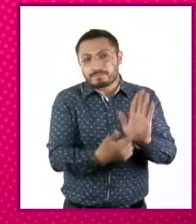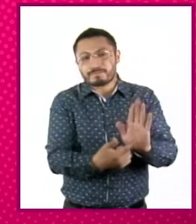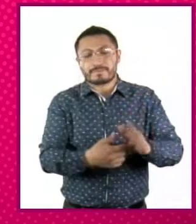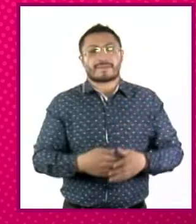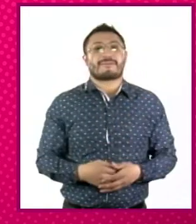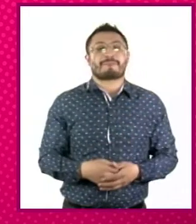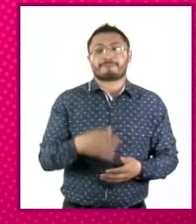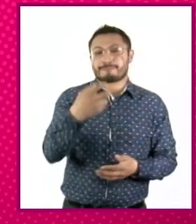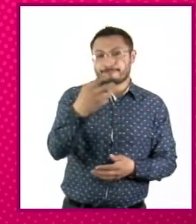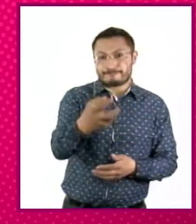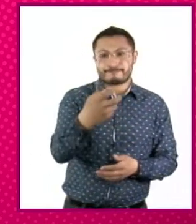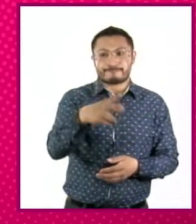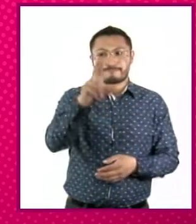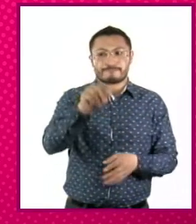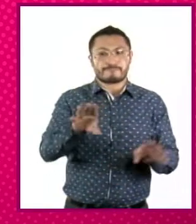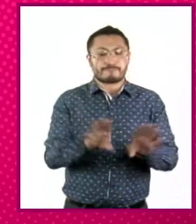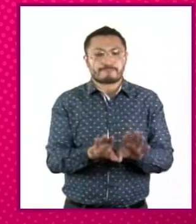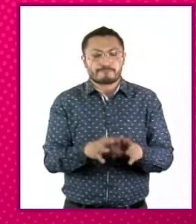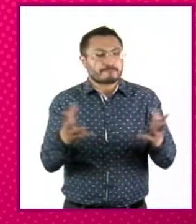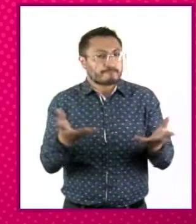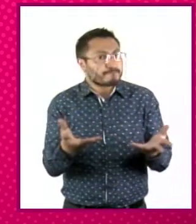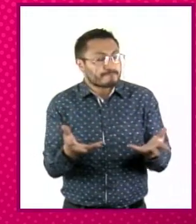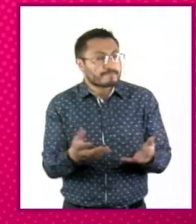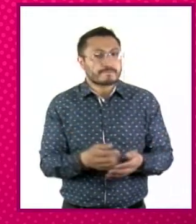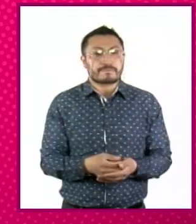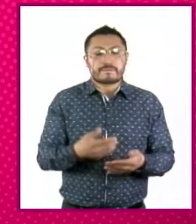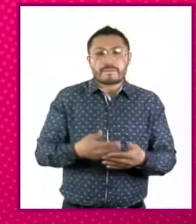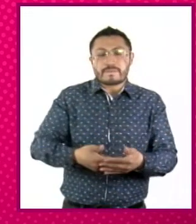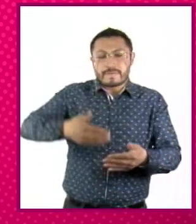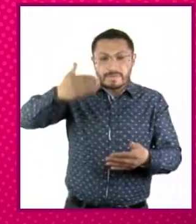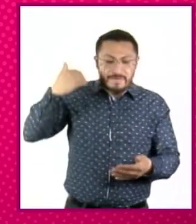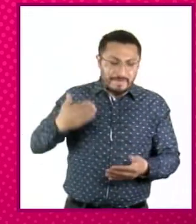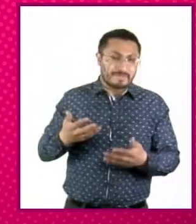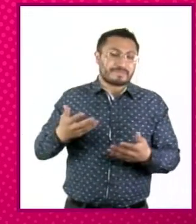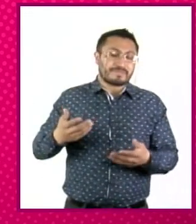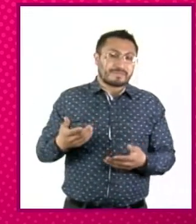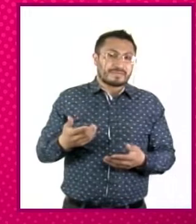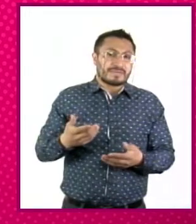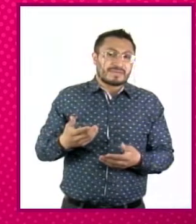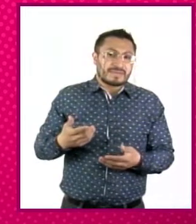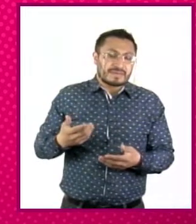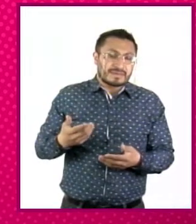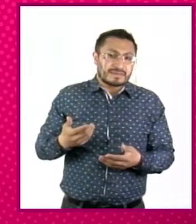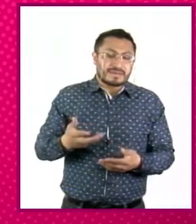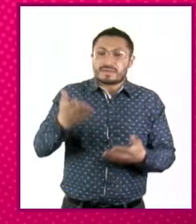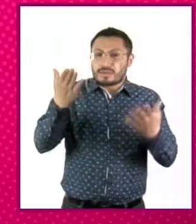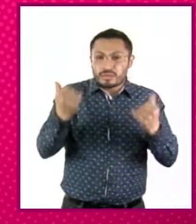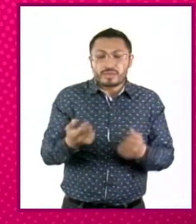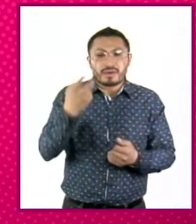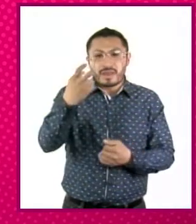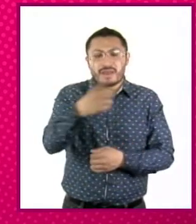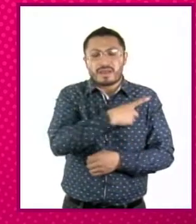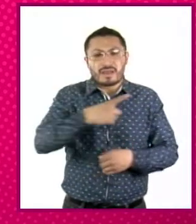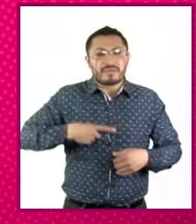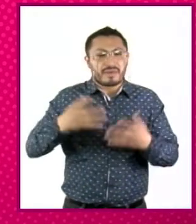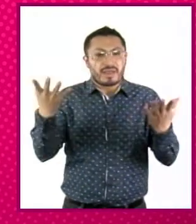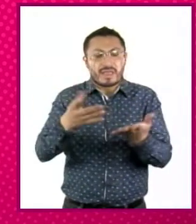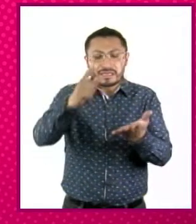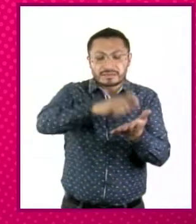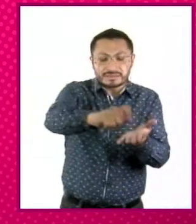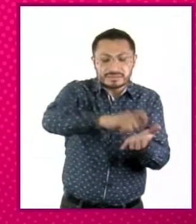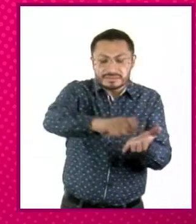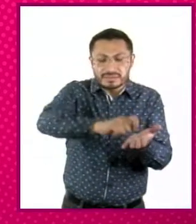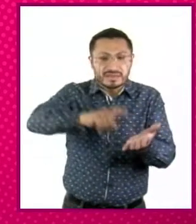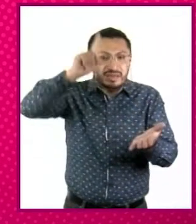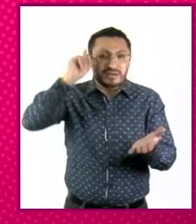Y eso no se hizo. Hubo que hacerlo posteriormente en una declaración de la mujer y la